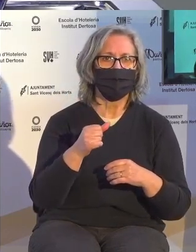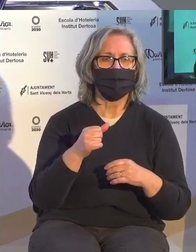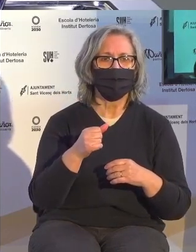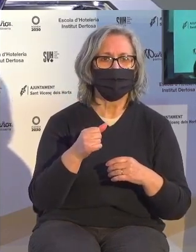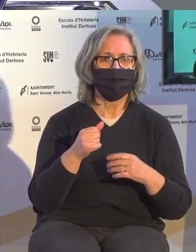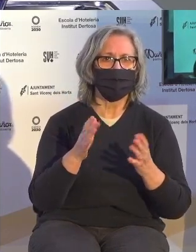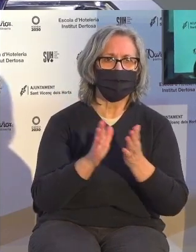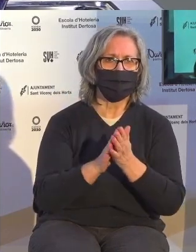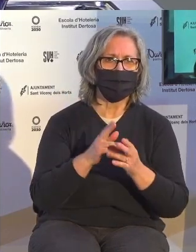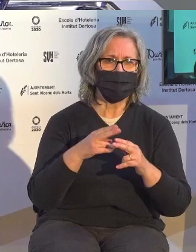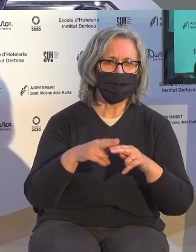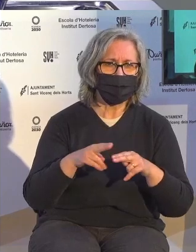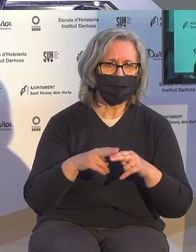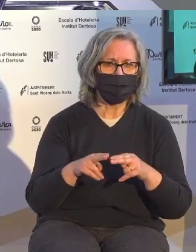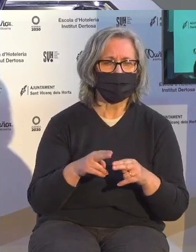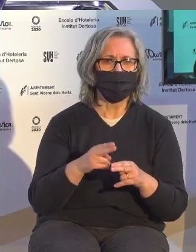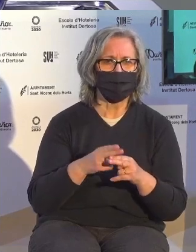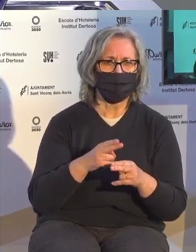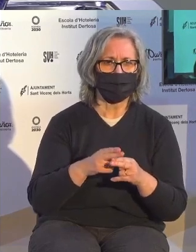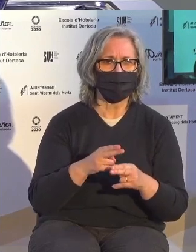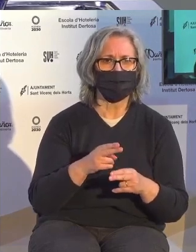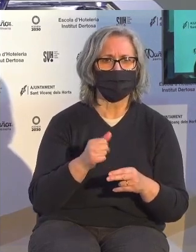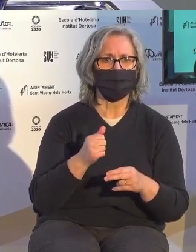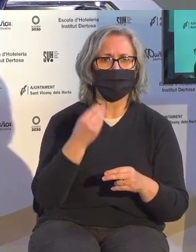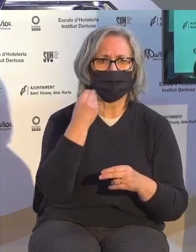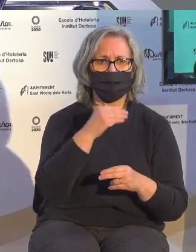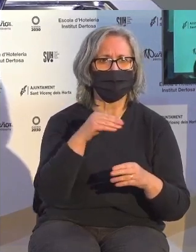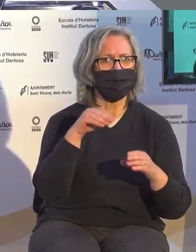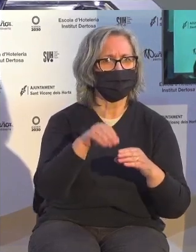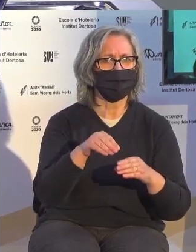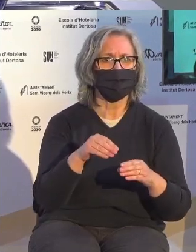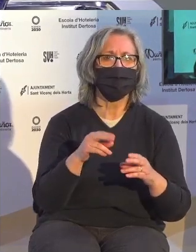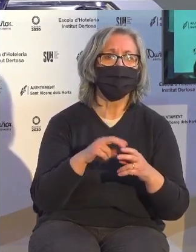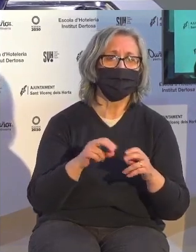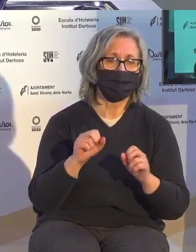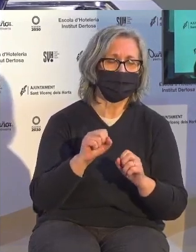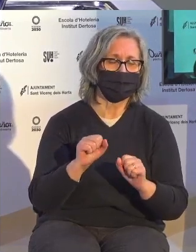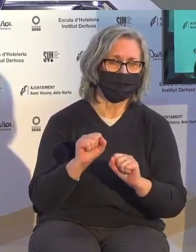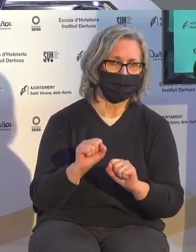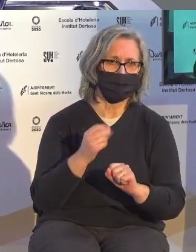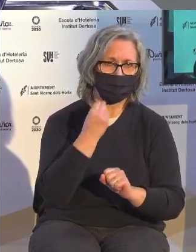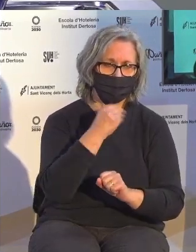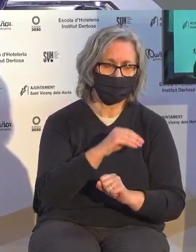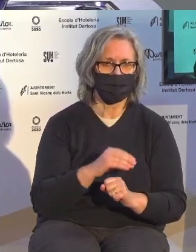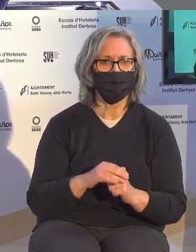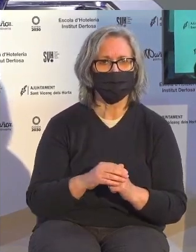más para proteger y tener menos humedad